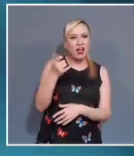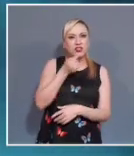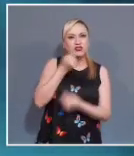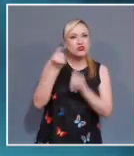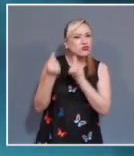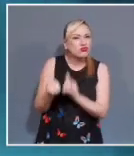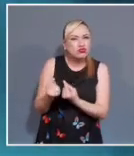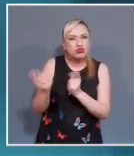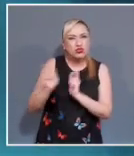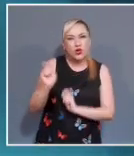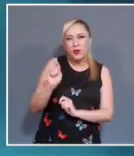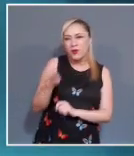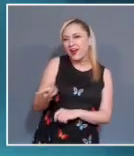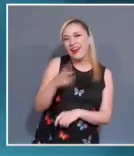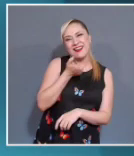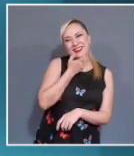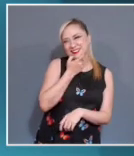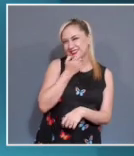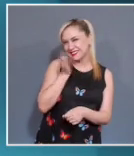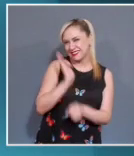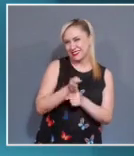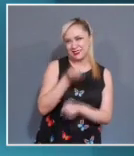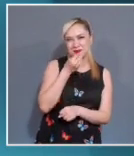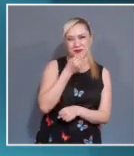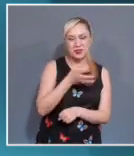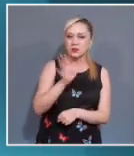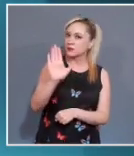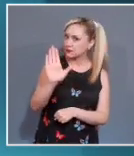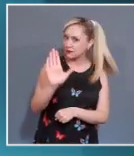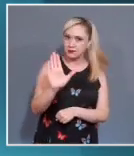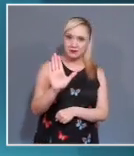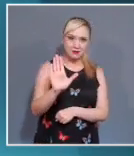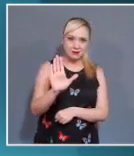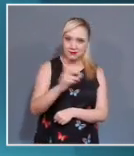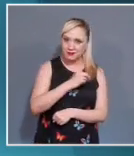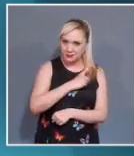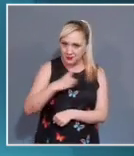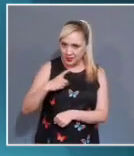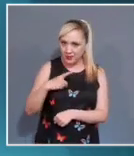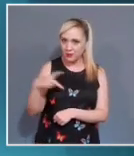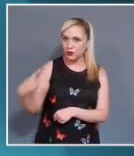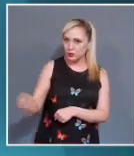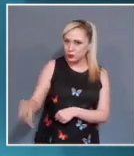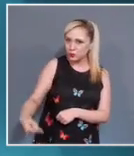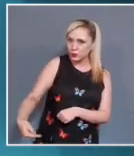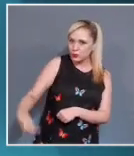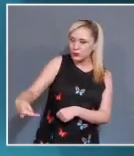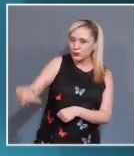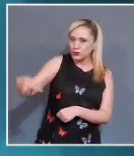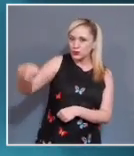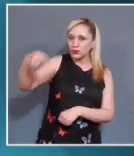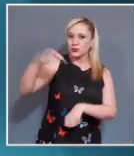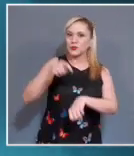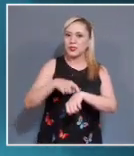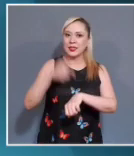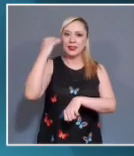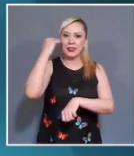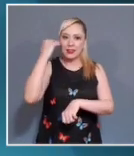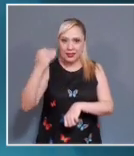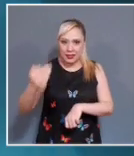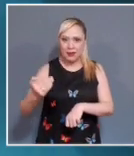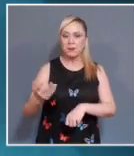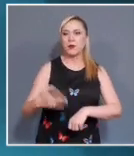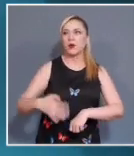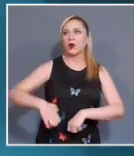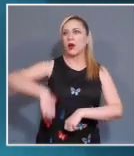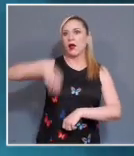que no, somos seres humanos y nos enamoramos y también, como bien lo hemos escuchado, pues el amor no tiene edad, la violencia tampoco.